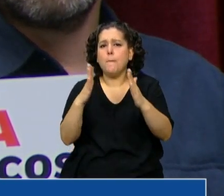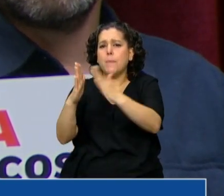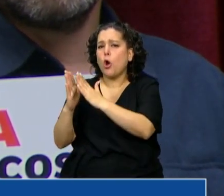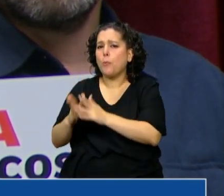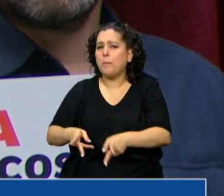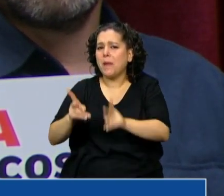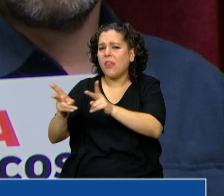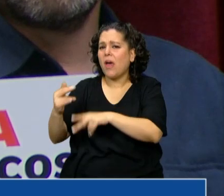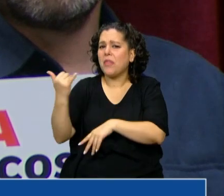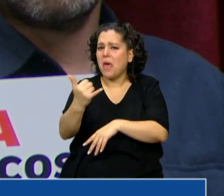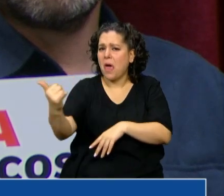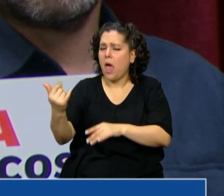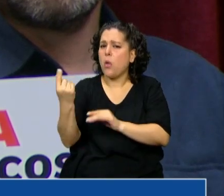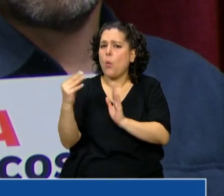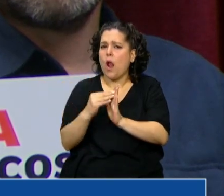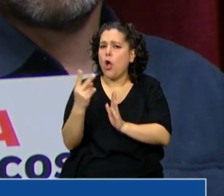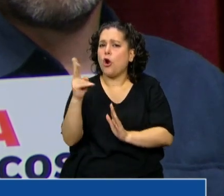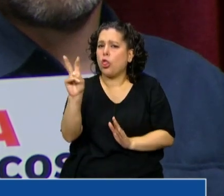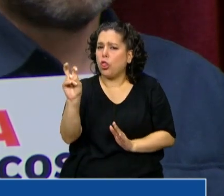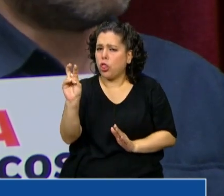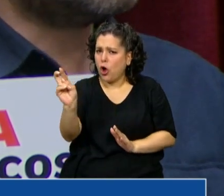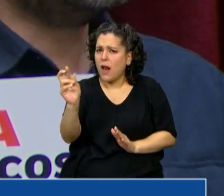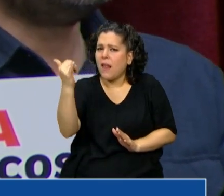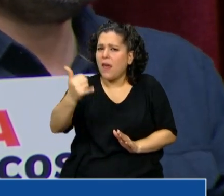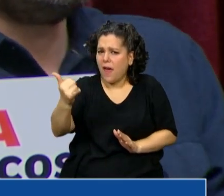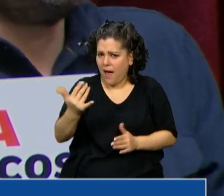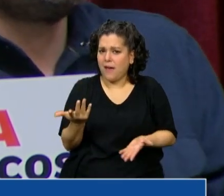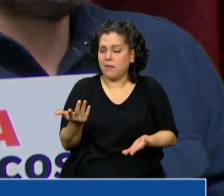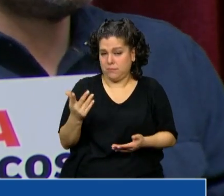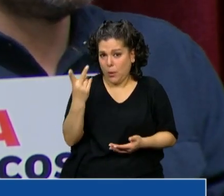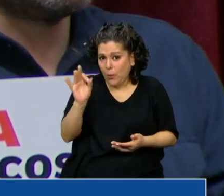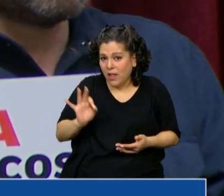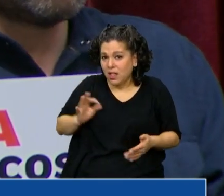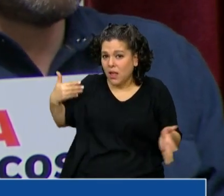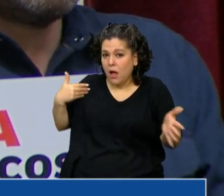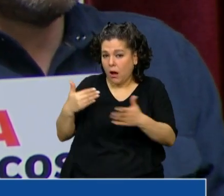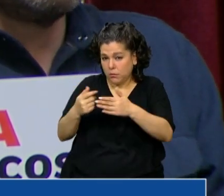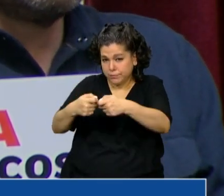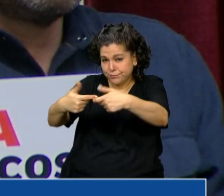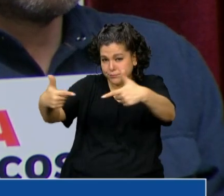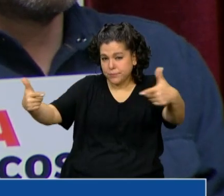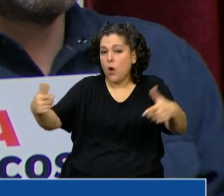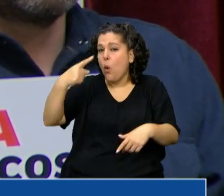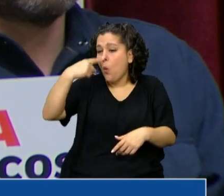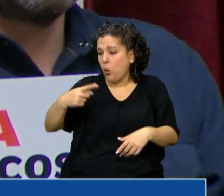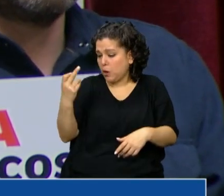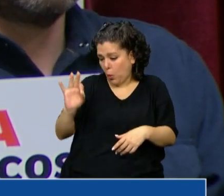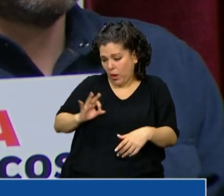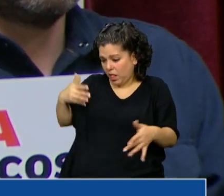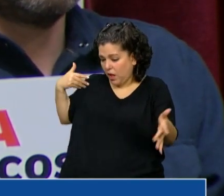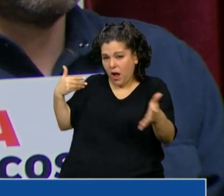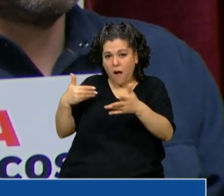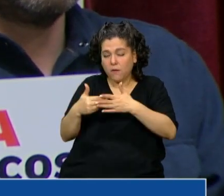los últimos 20 años? Porque justamente el salto que han dado las propiedades en los últimos 20 años